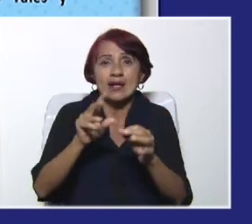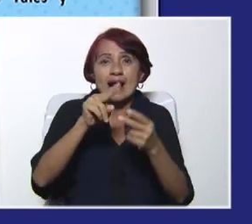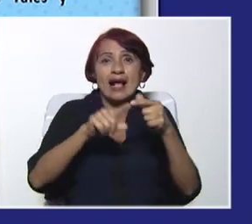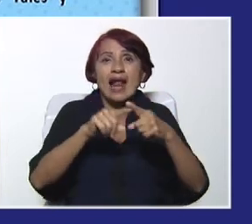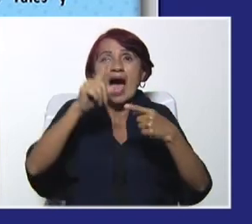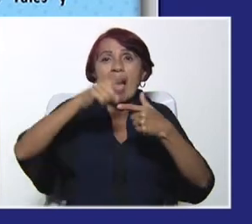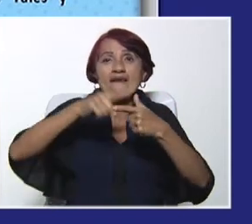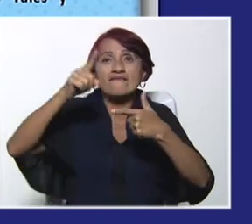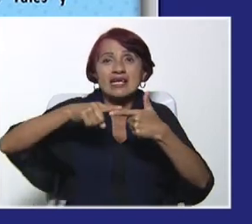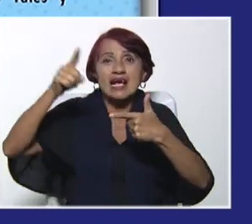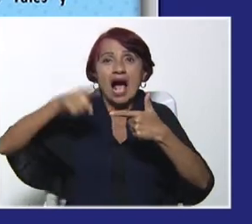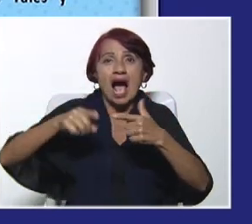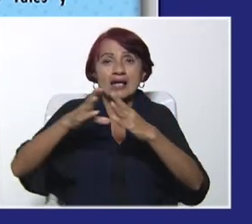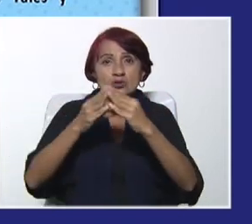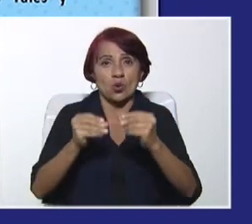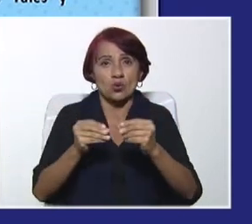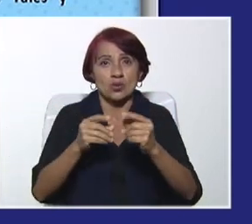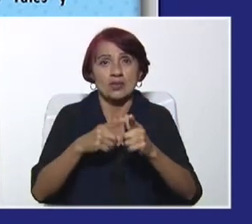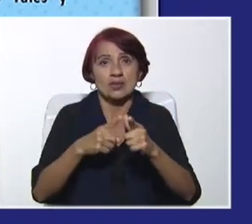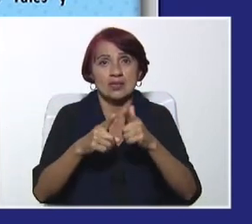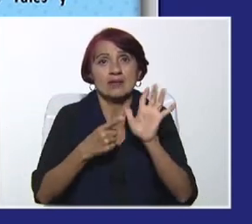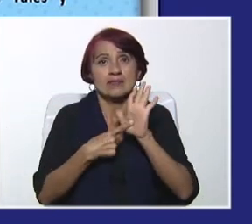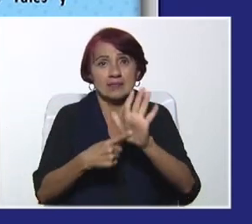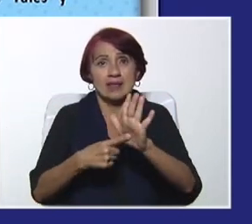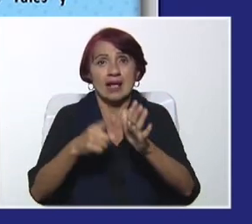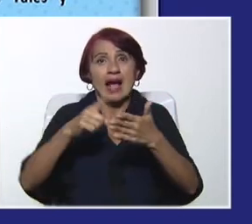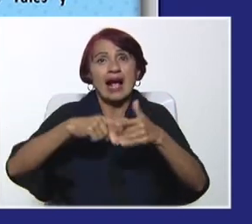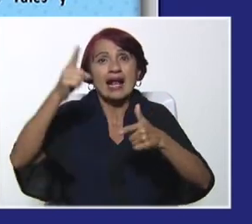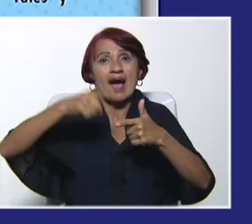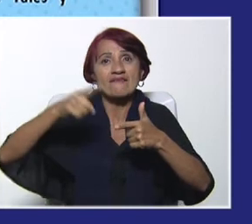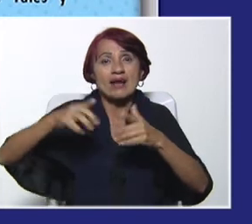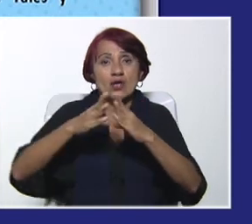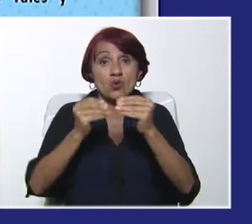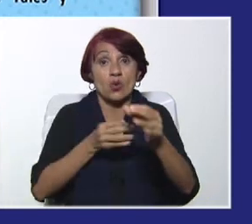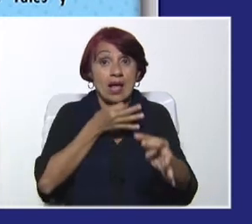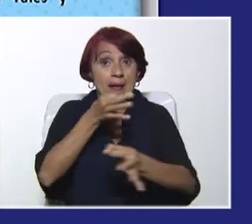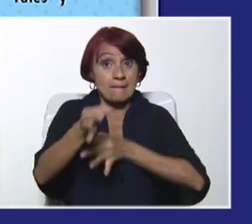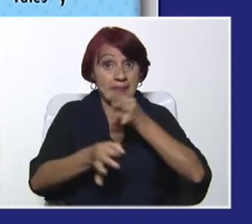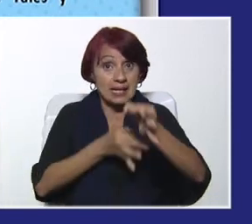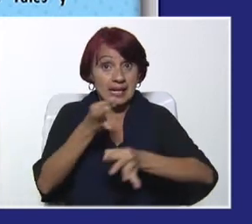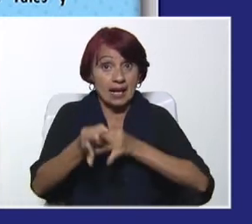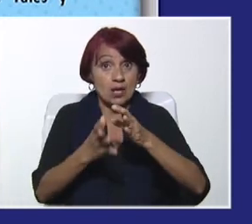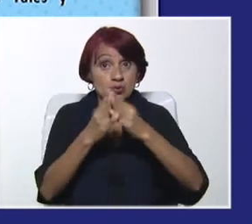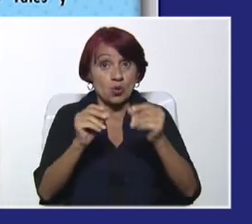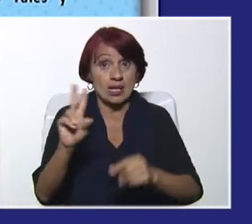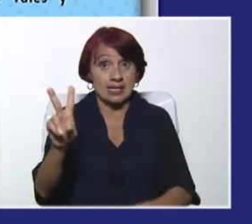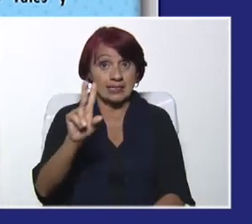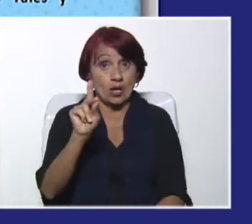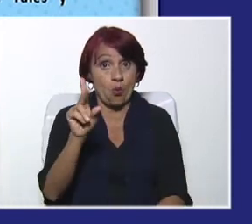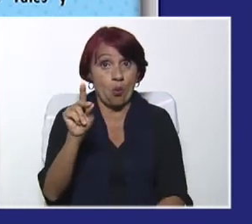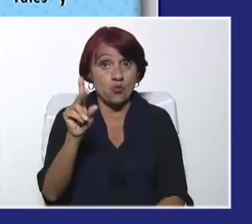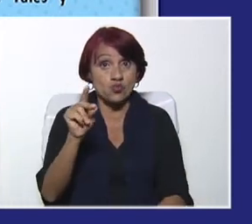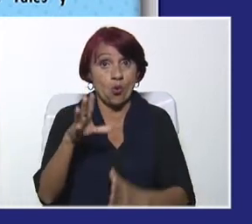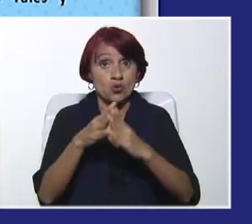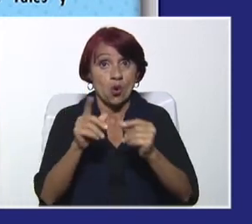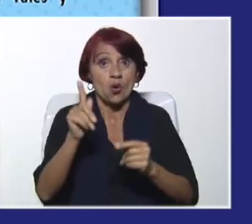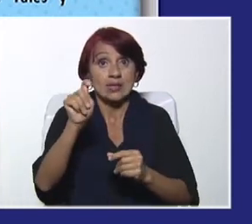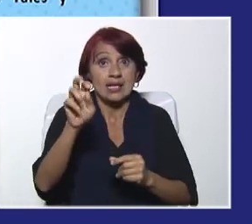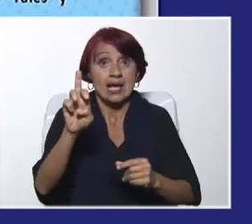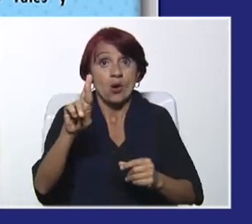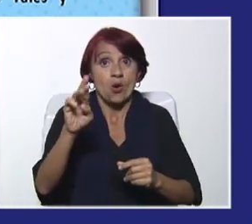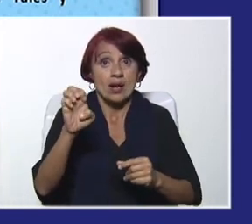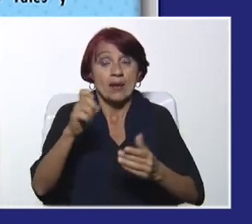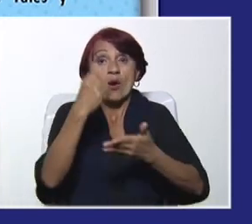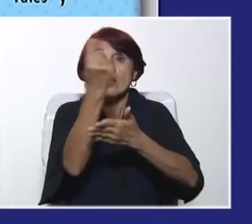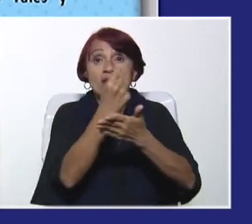Tales y represente gráficamente. 3. Expresa la aplicación del segundo teorema de Tales y